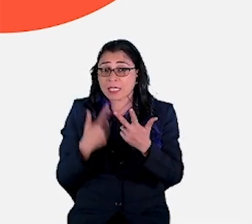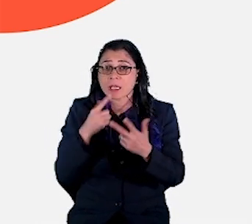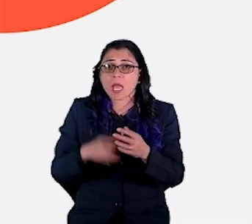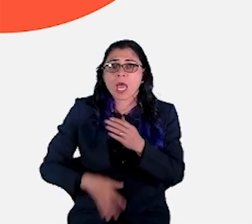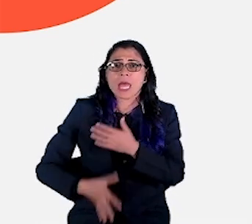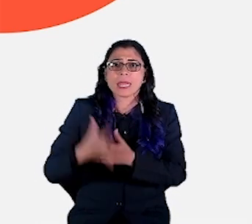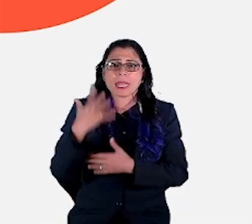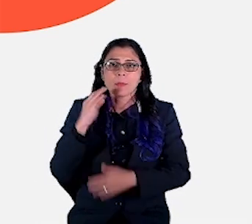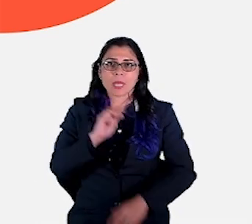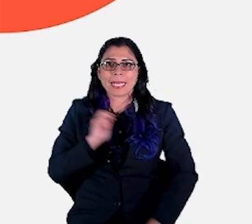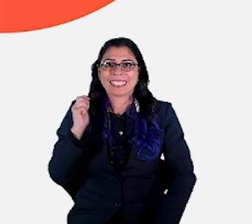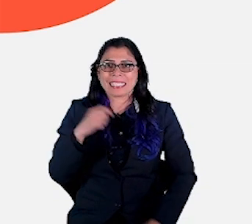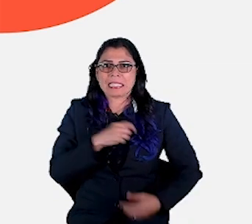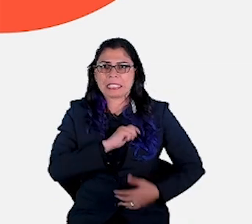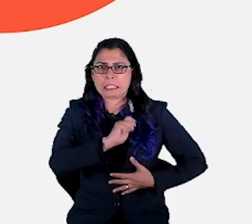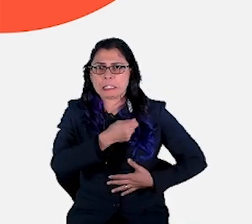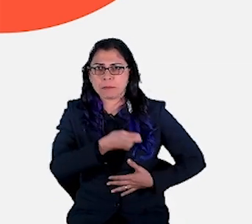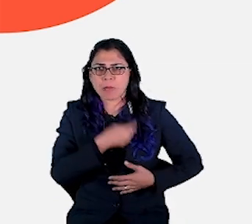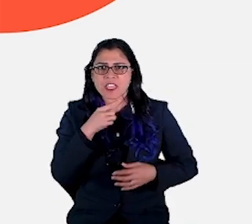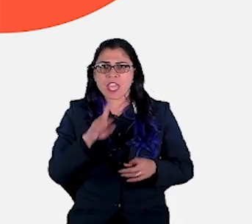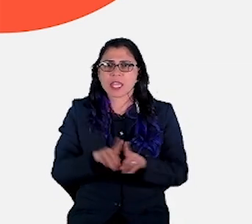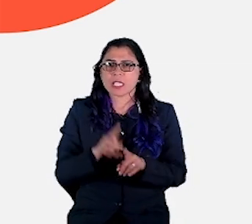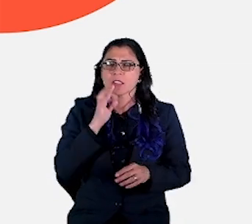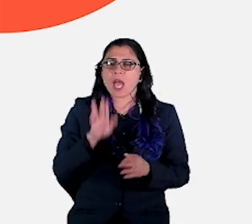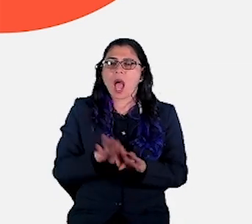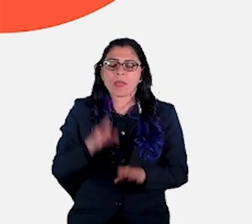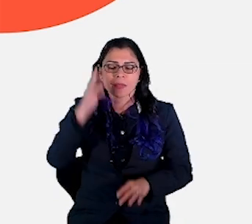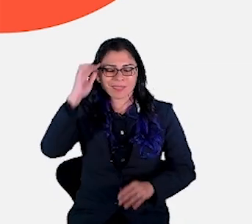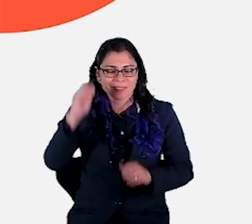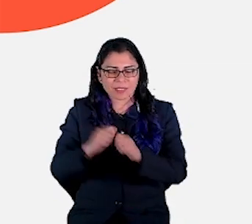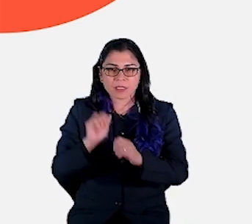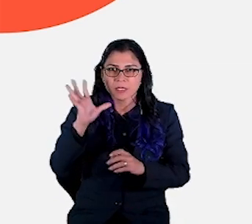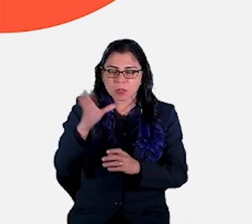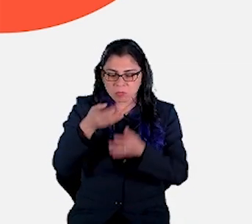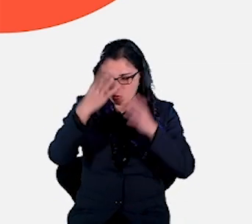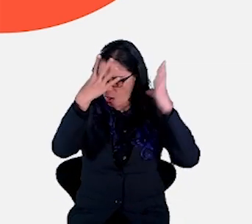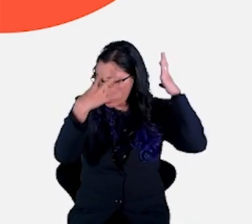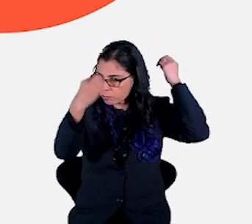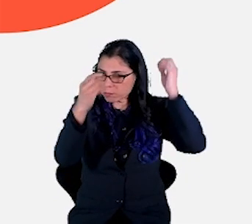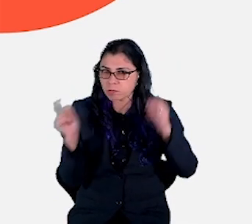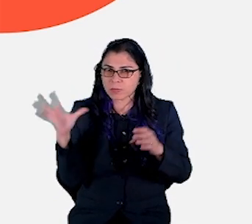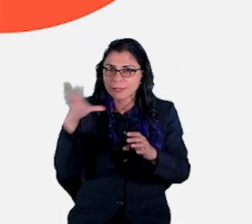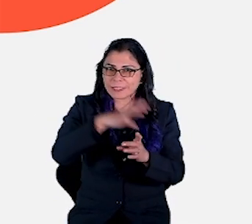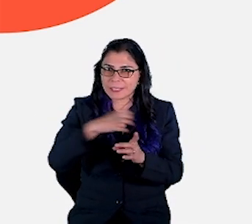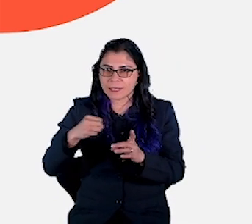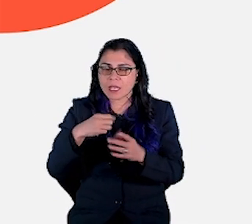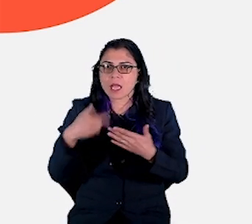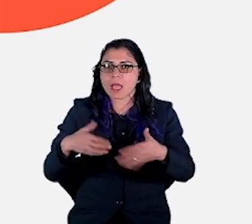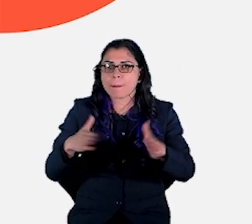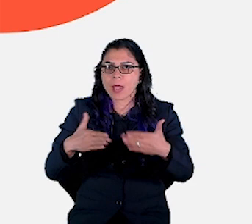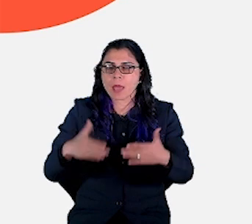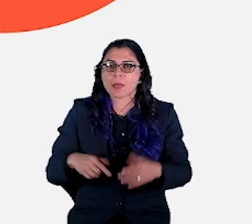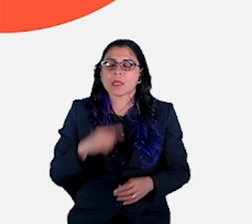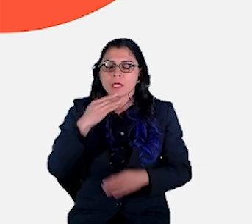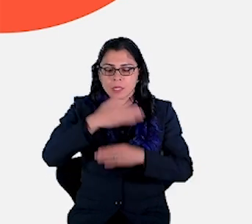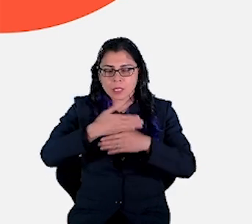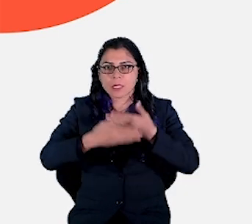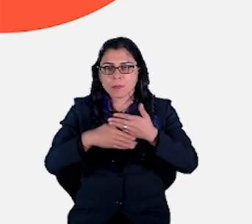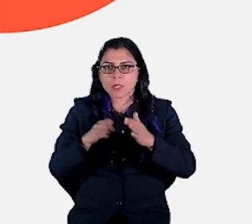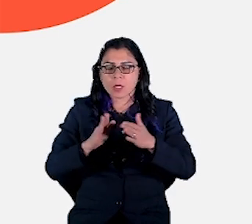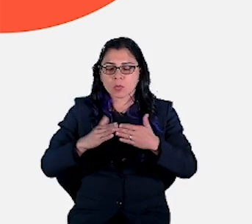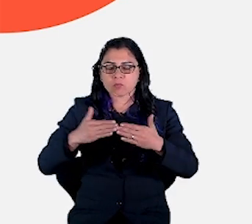conquista española nuestra historia con la construcción del Canal de Panamá y también el americano con la construcción del